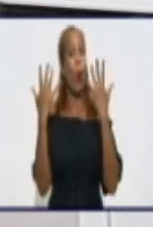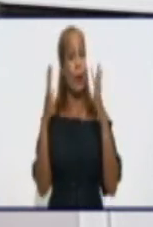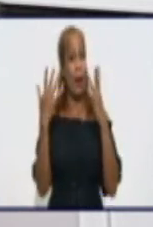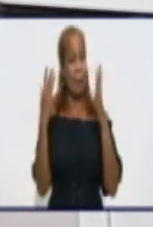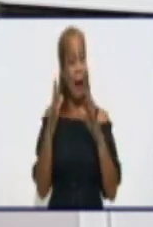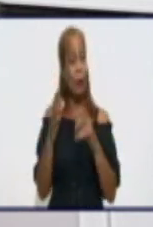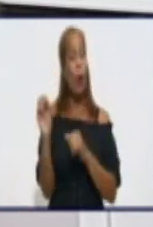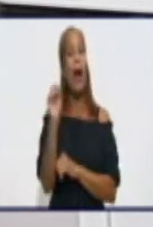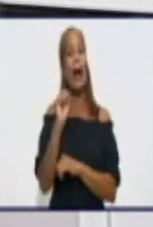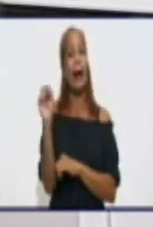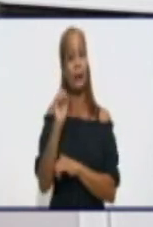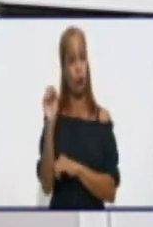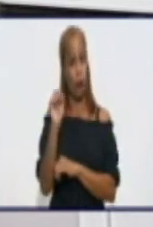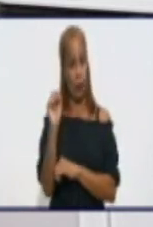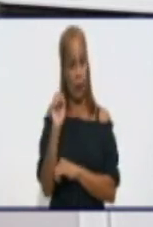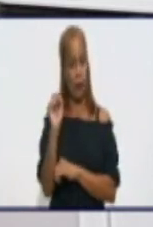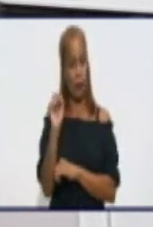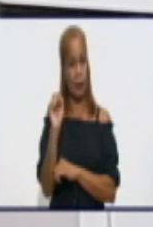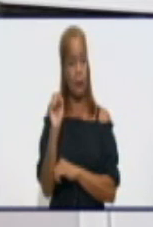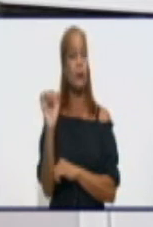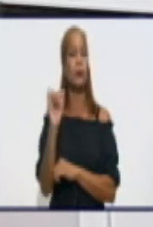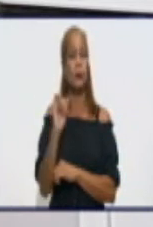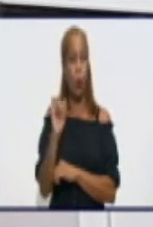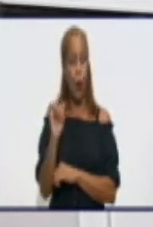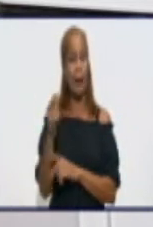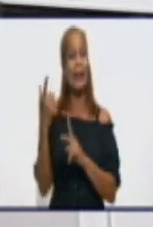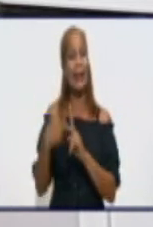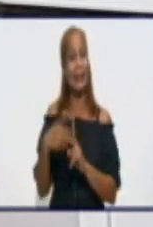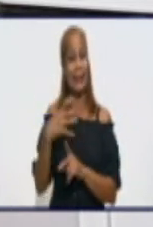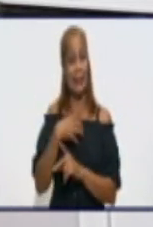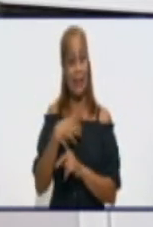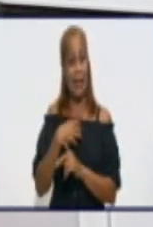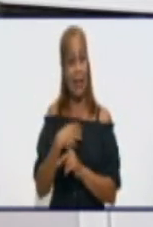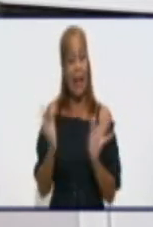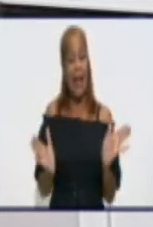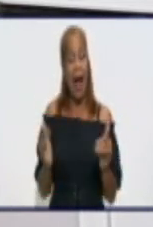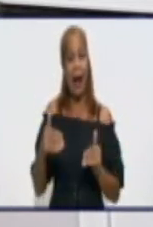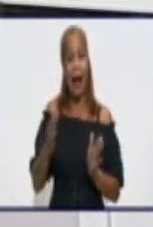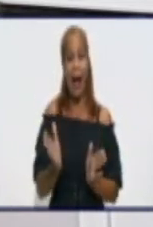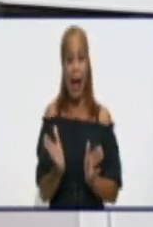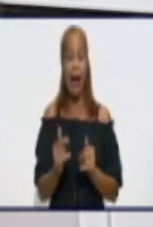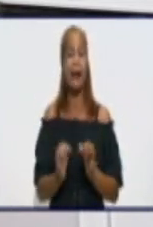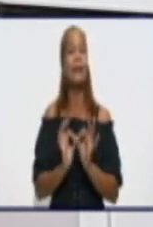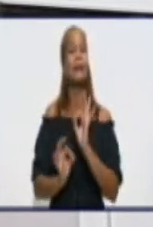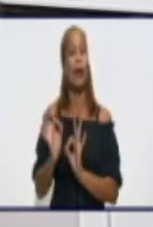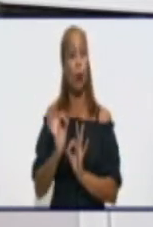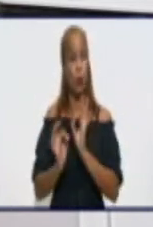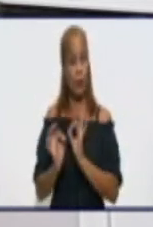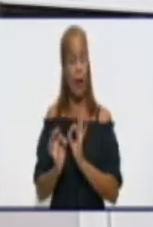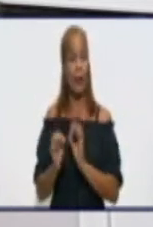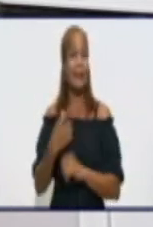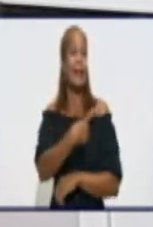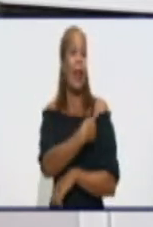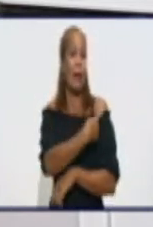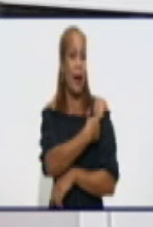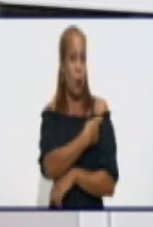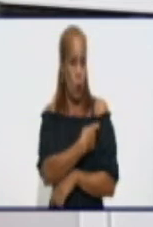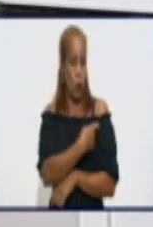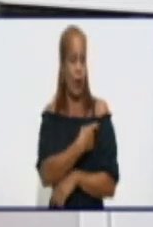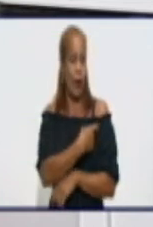chofer que desde el timón lleva la carga preciosa de Abdala que participa ahora en